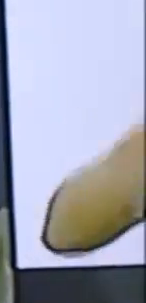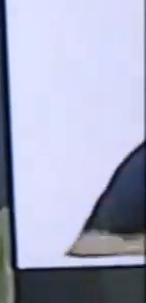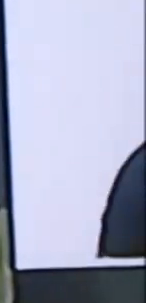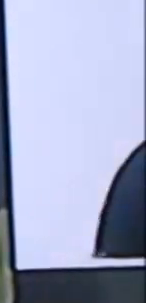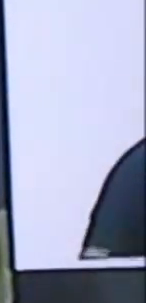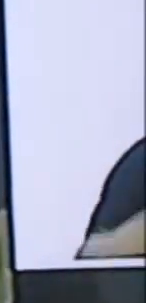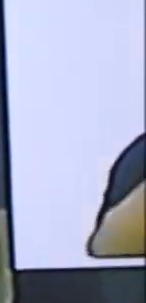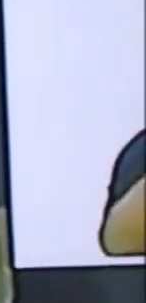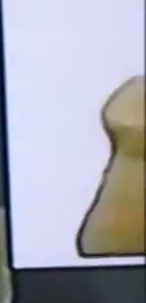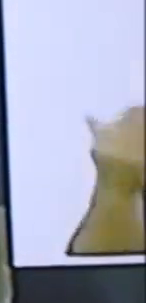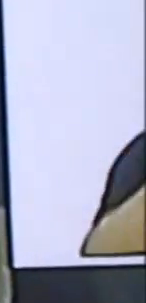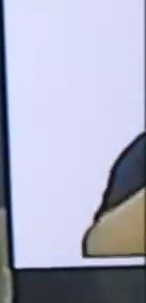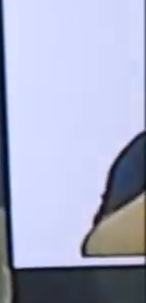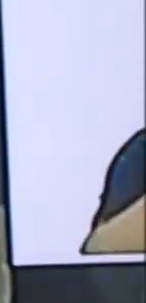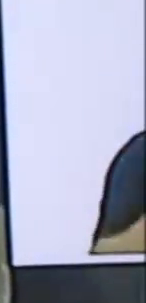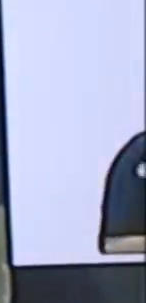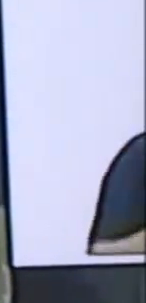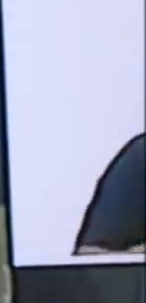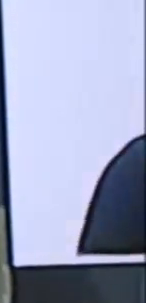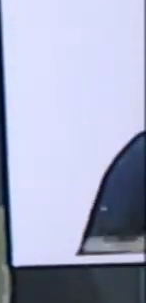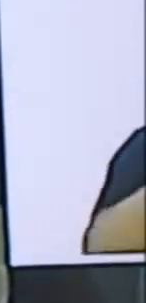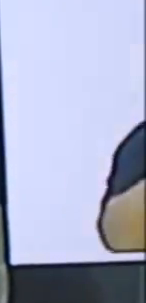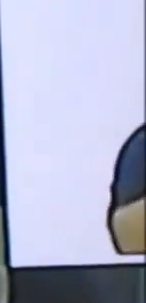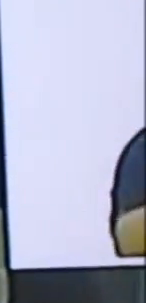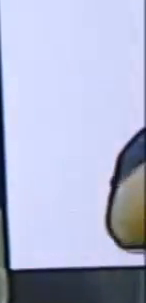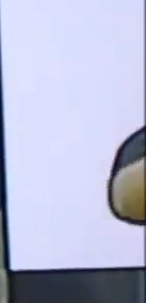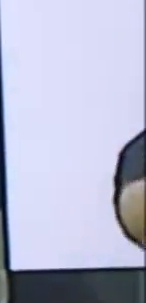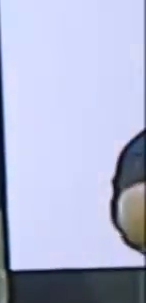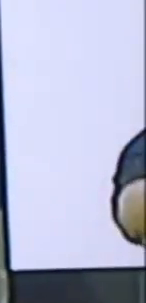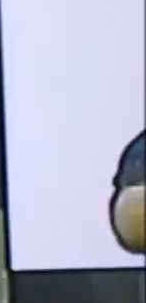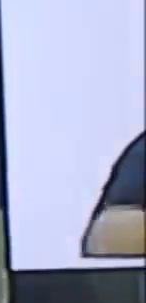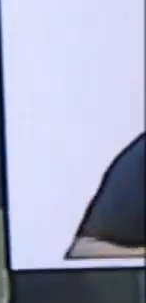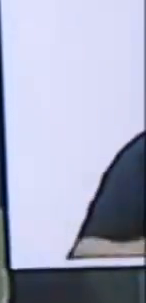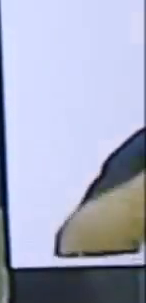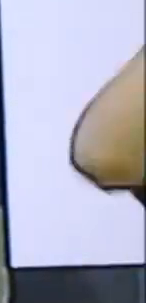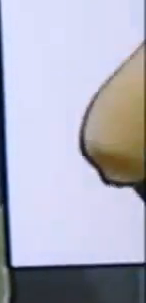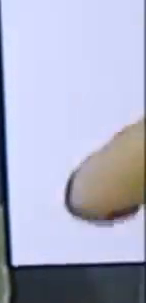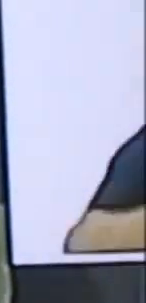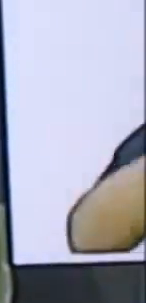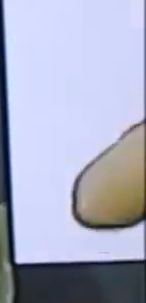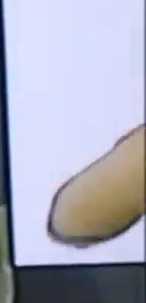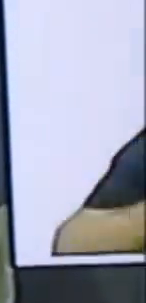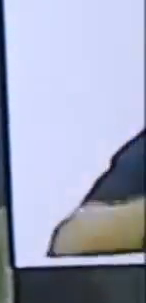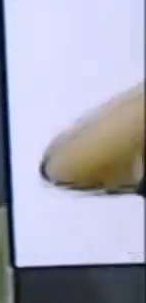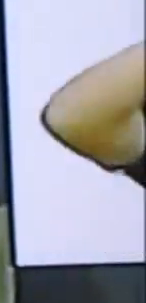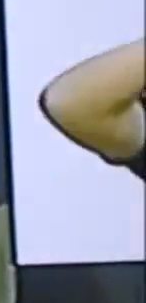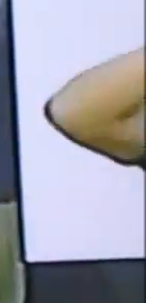Muchas gracias. Buenas tardes. Que Dios bendiga al Perú.